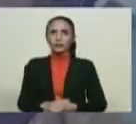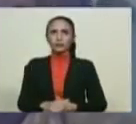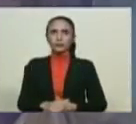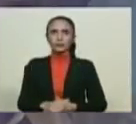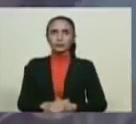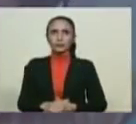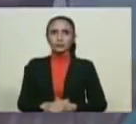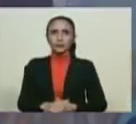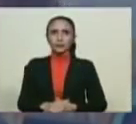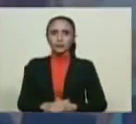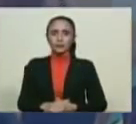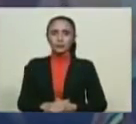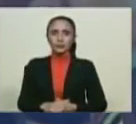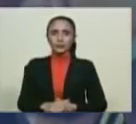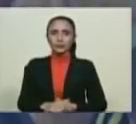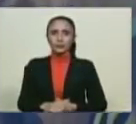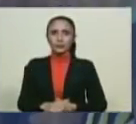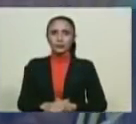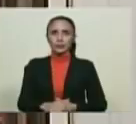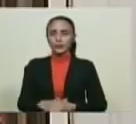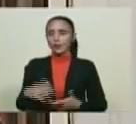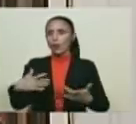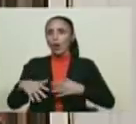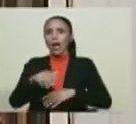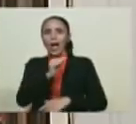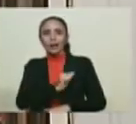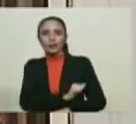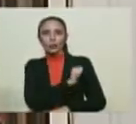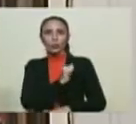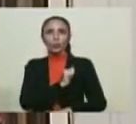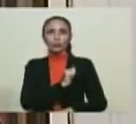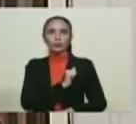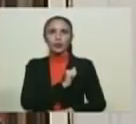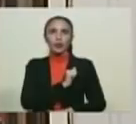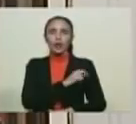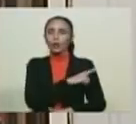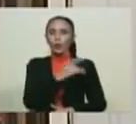Con un discurso de ofensiva, con una actitud de ofensiva,